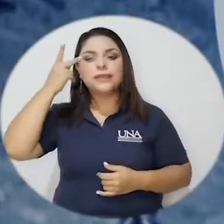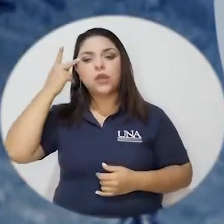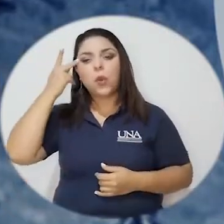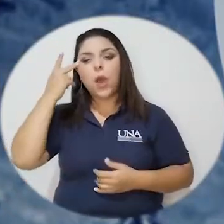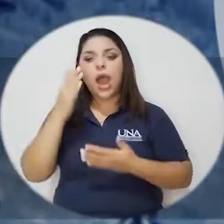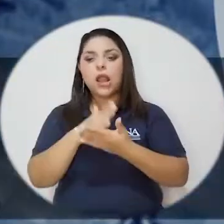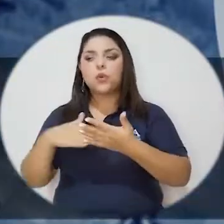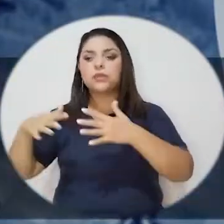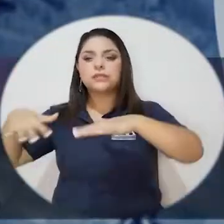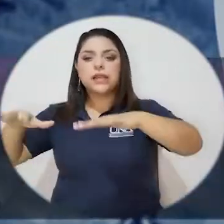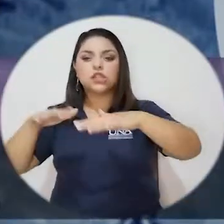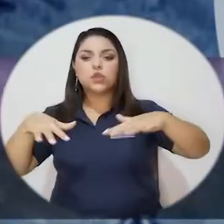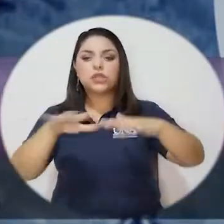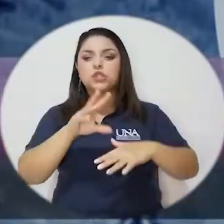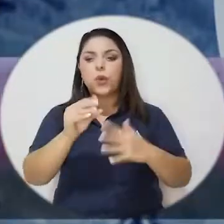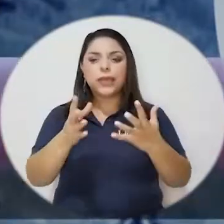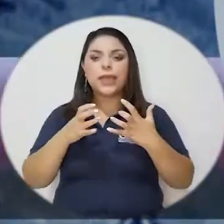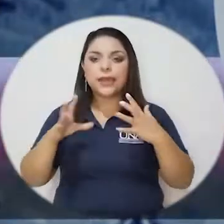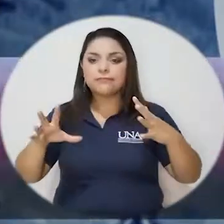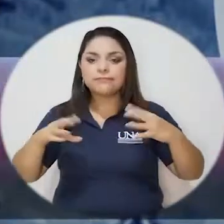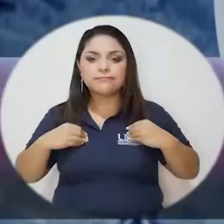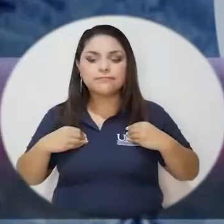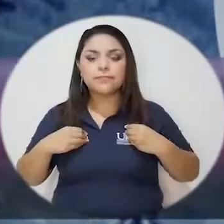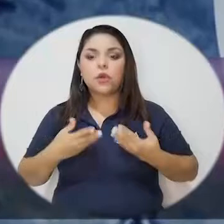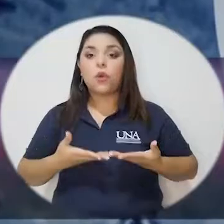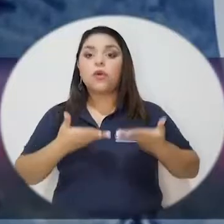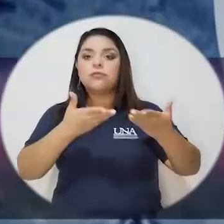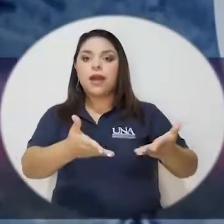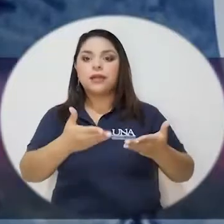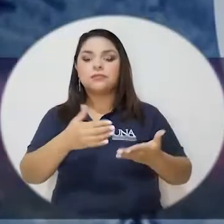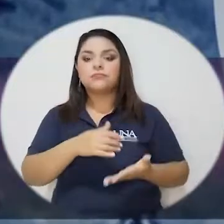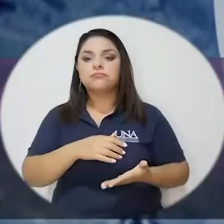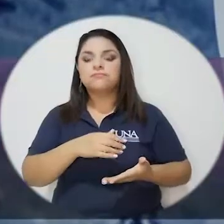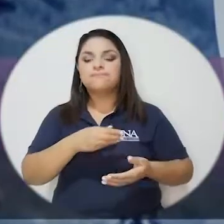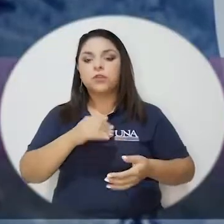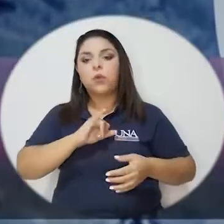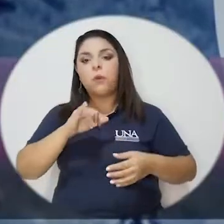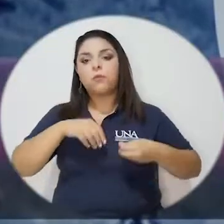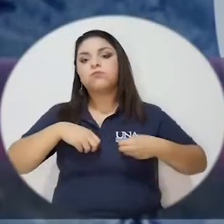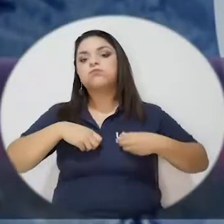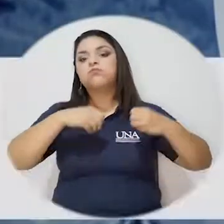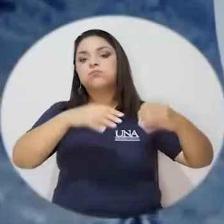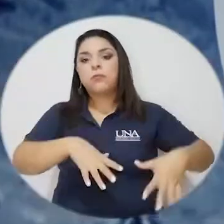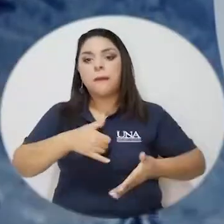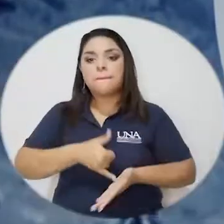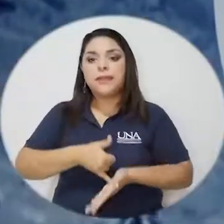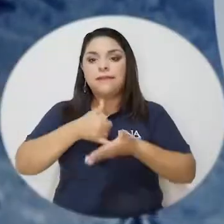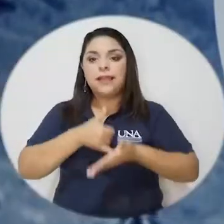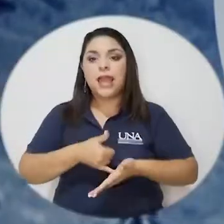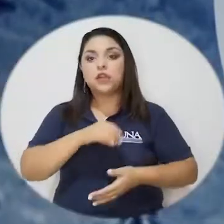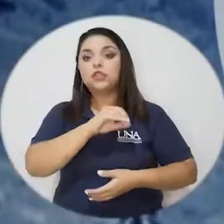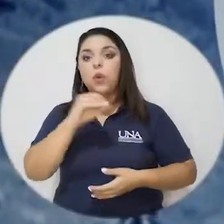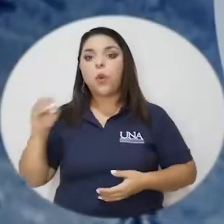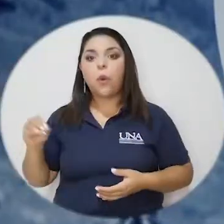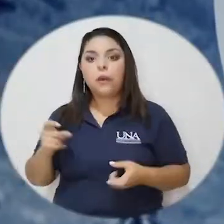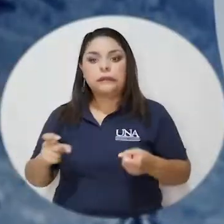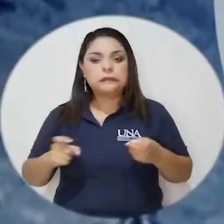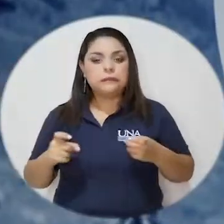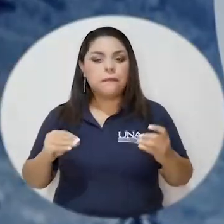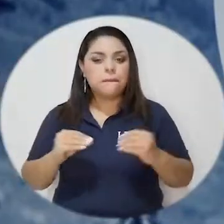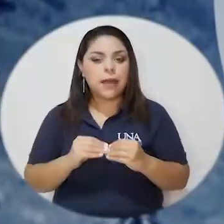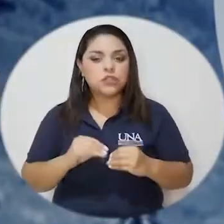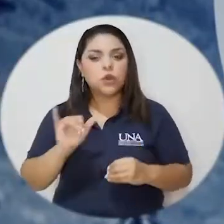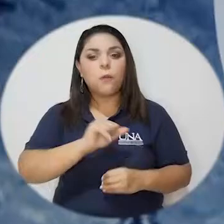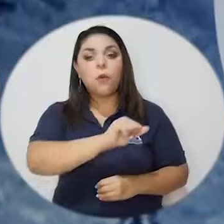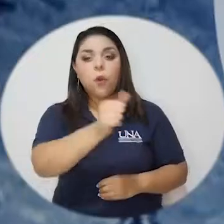dispuestos a ceder privilegios o a socarse un poco la faja como se le ha tenido que socar